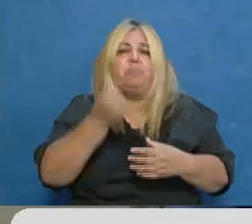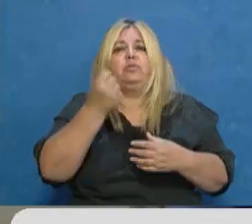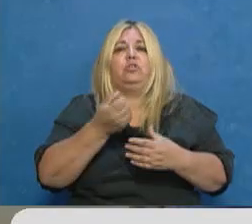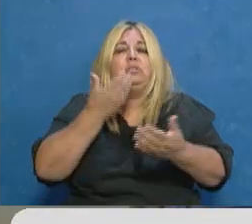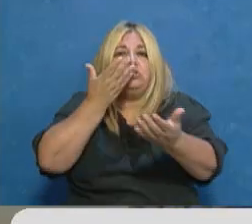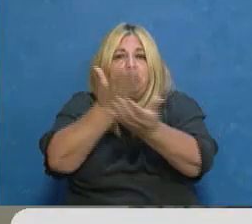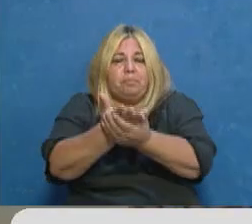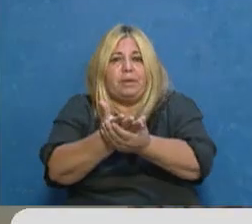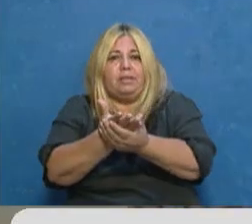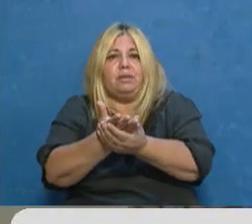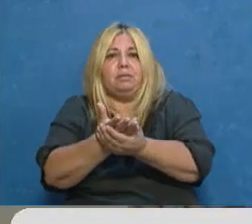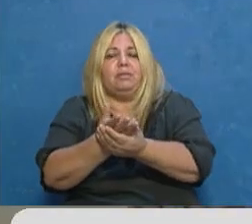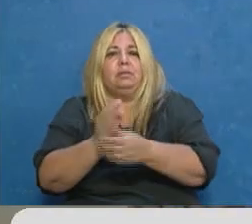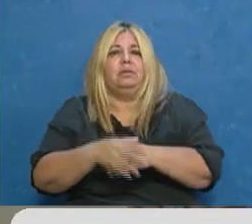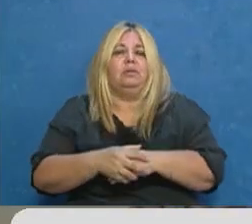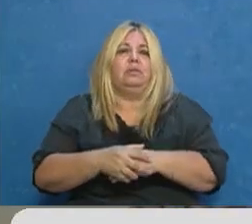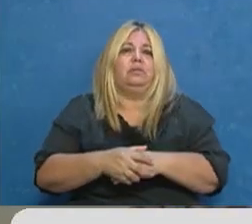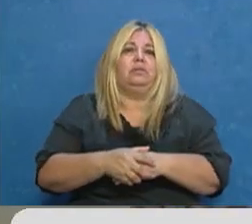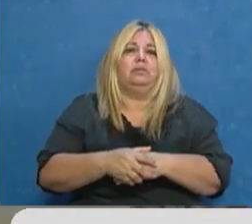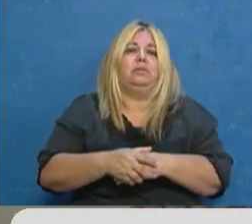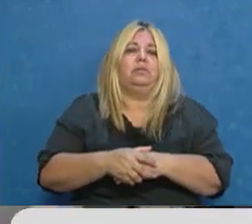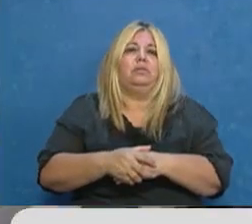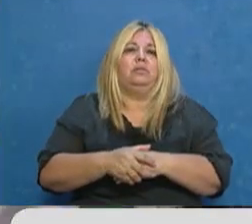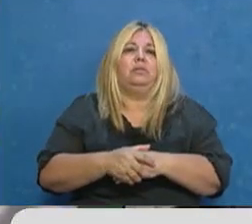se extiendan hasta la una